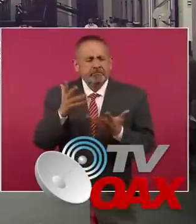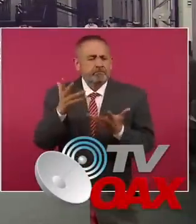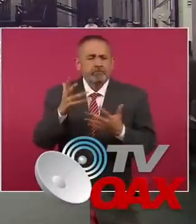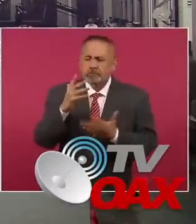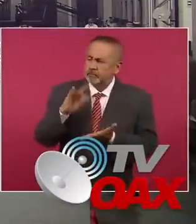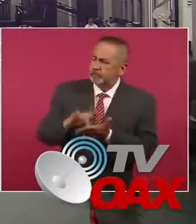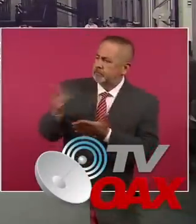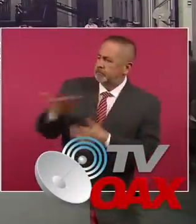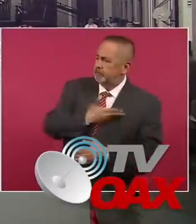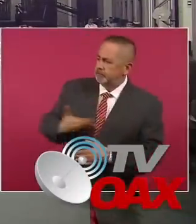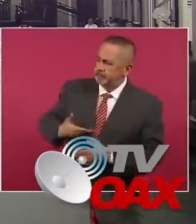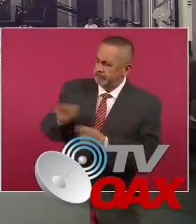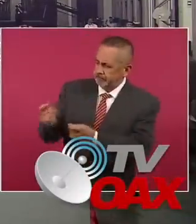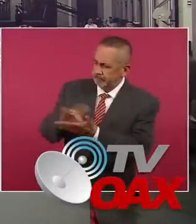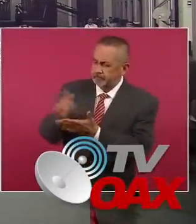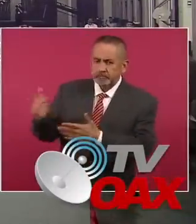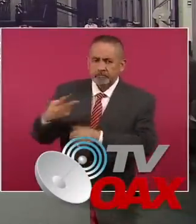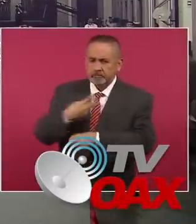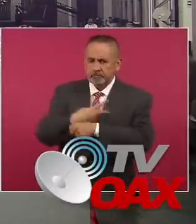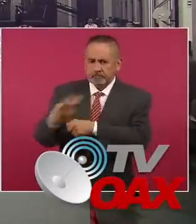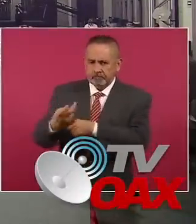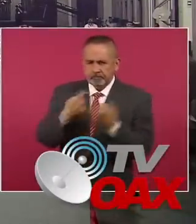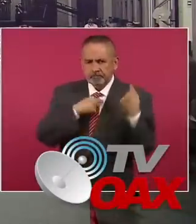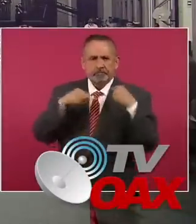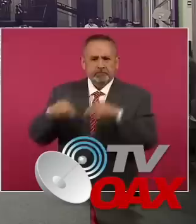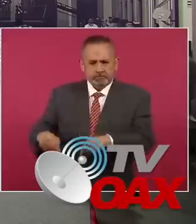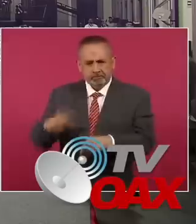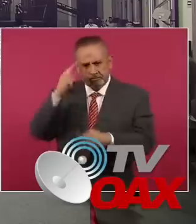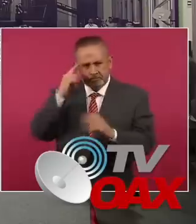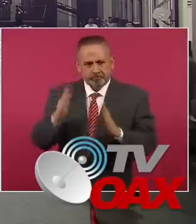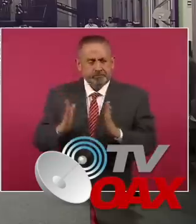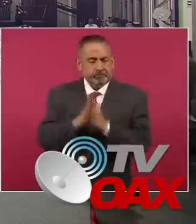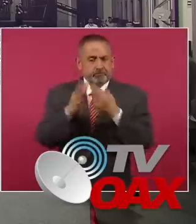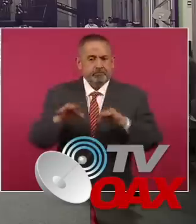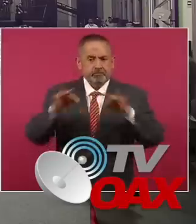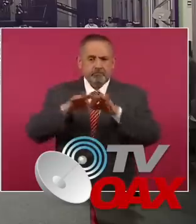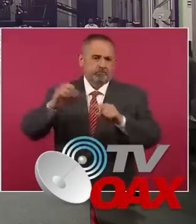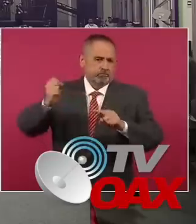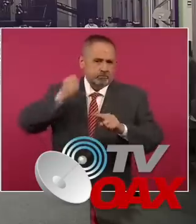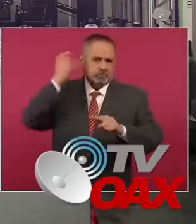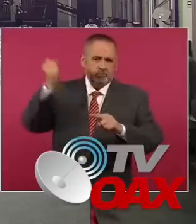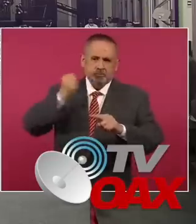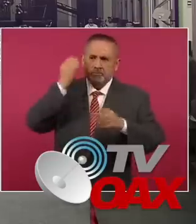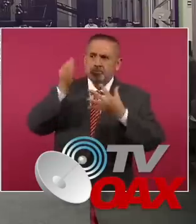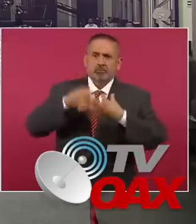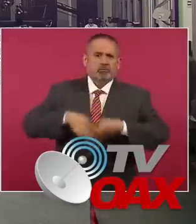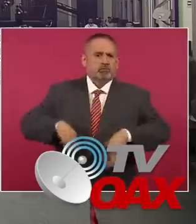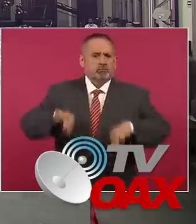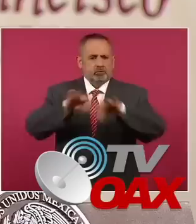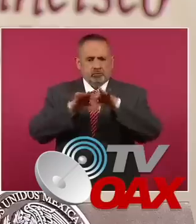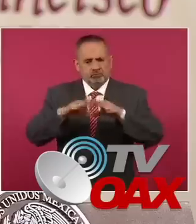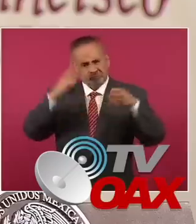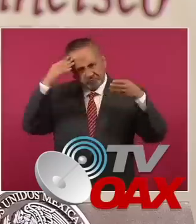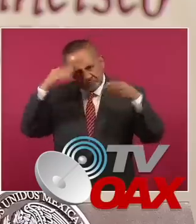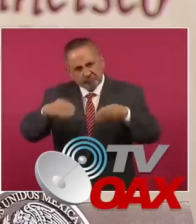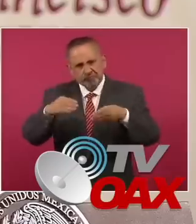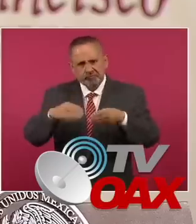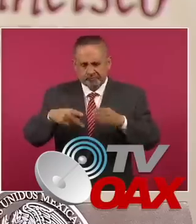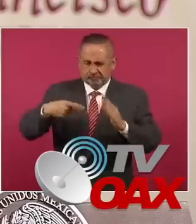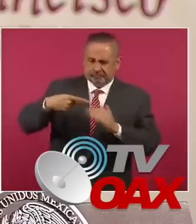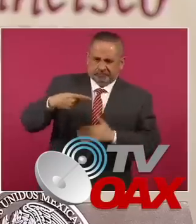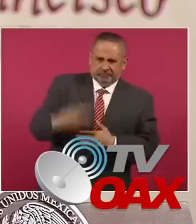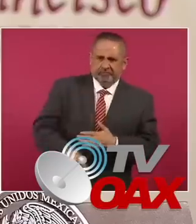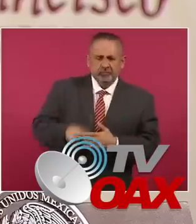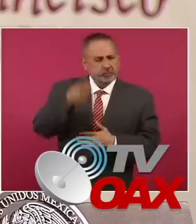agradecerle, señor presidente, por la invitación para participar a esta importante conferencia de prensa dedicada a la recuperación del